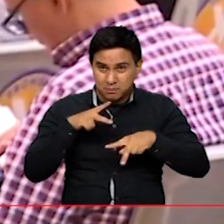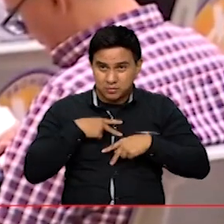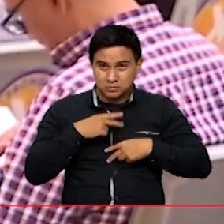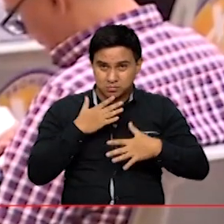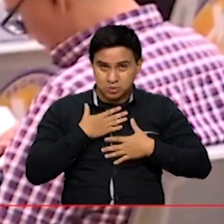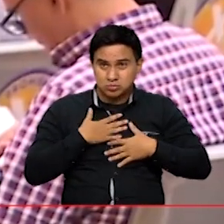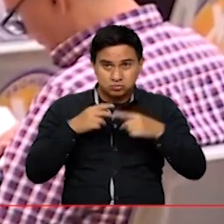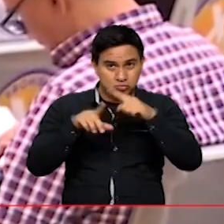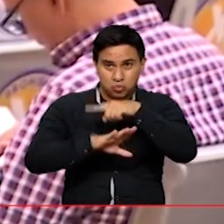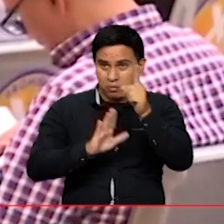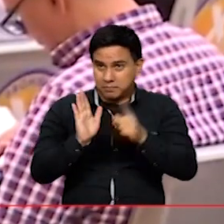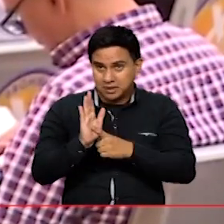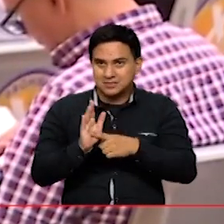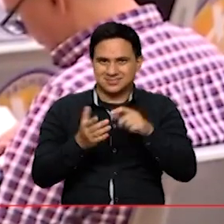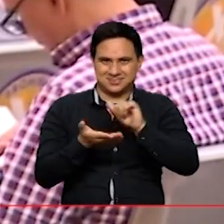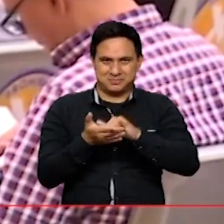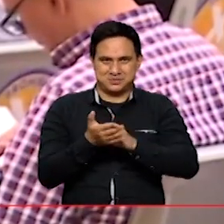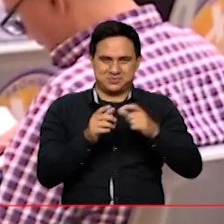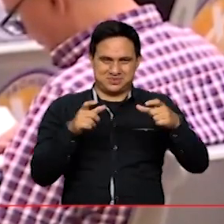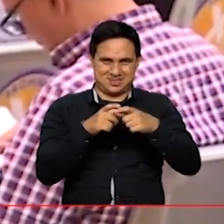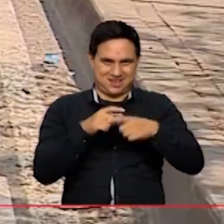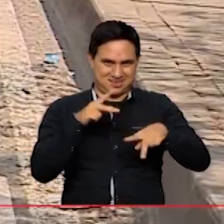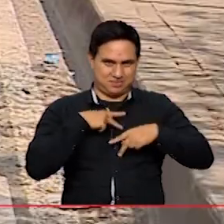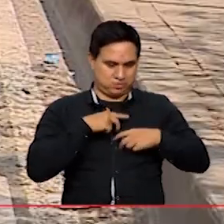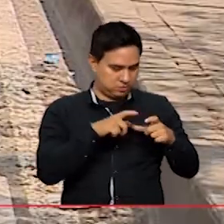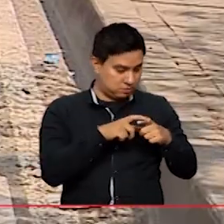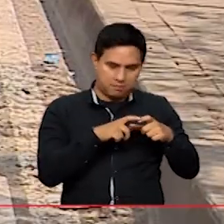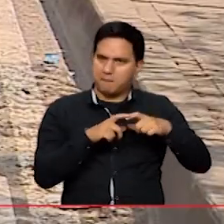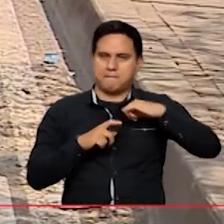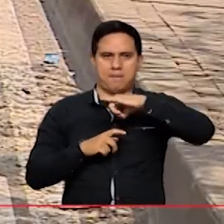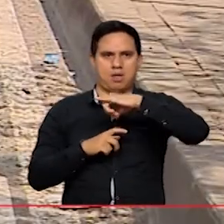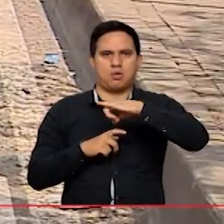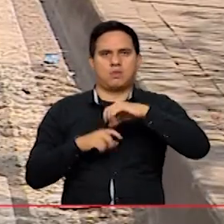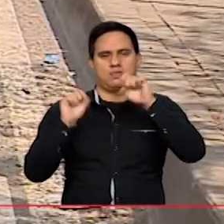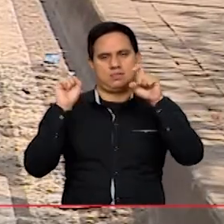Que tiene la tarjeta de propiedad de su vehículo.